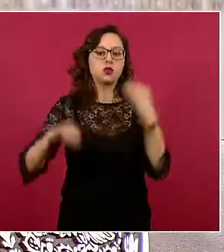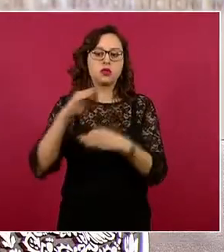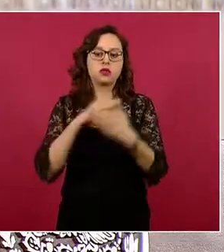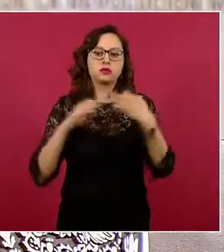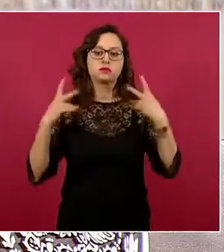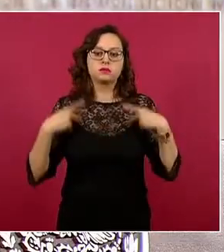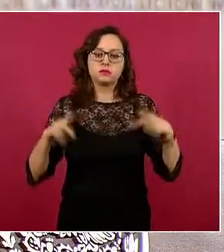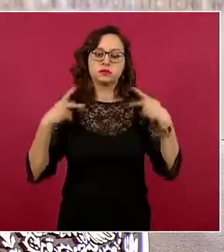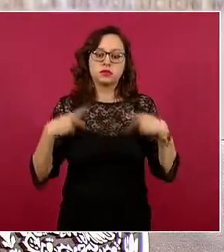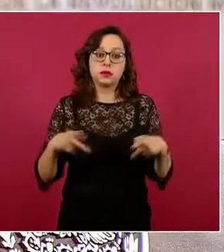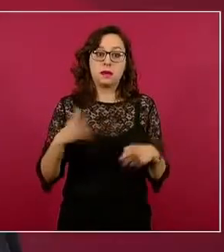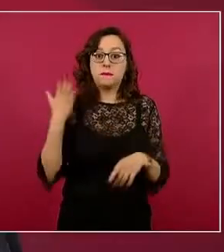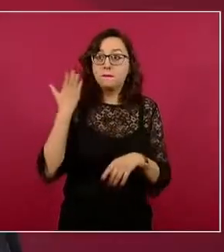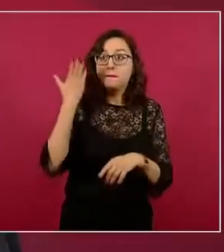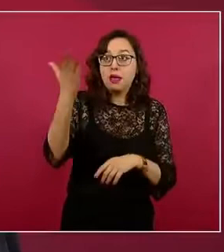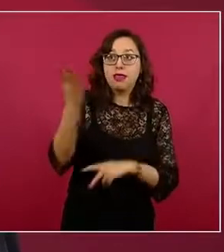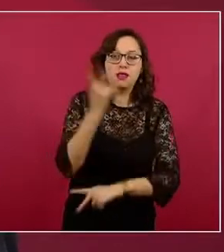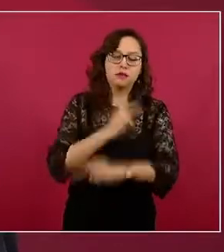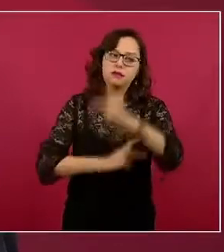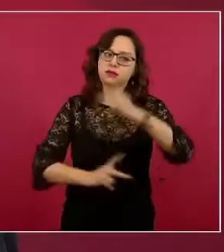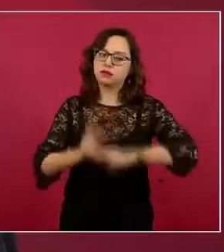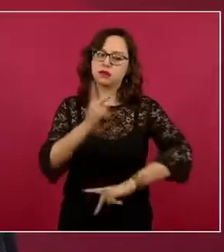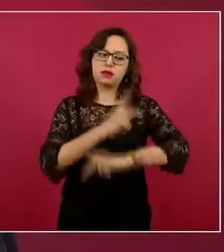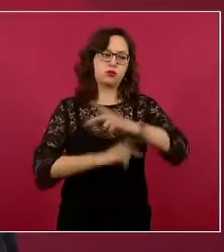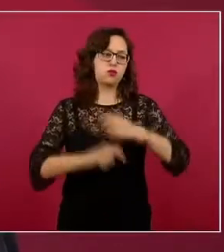no endeudar a nuestro país.